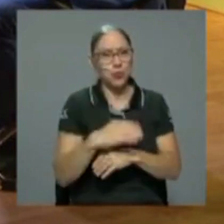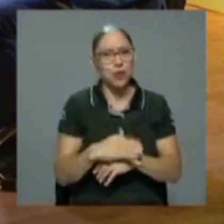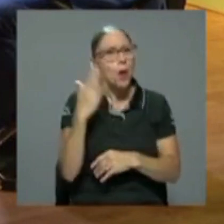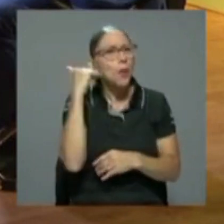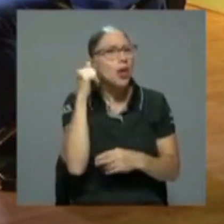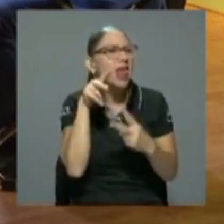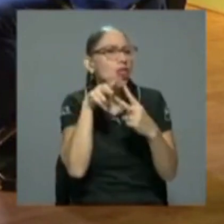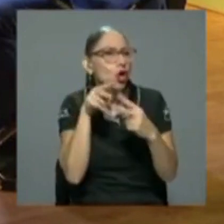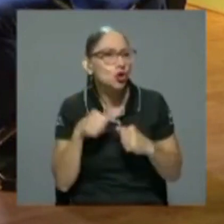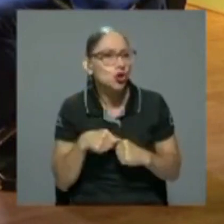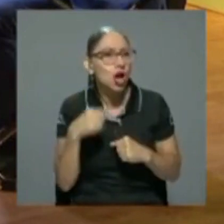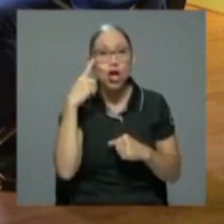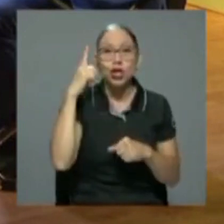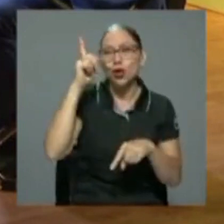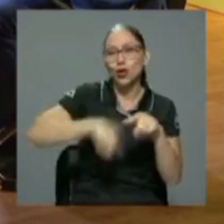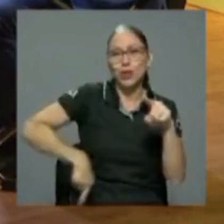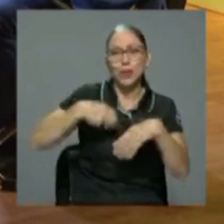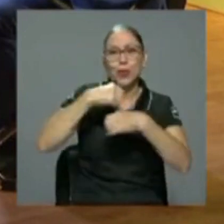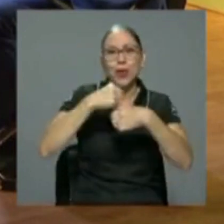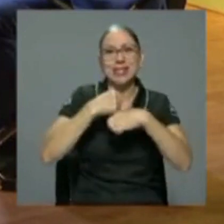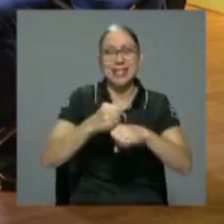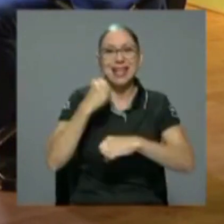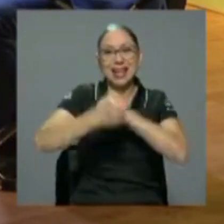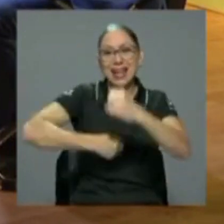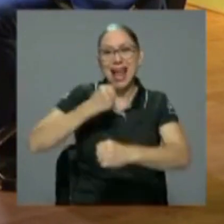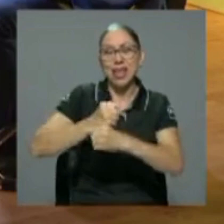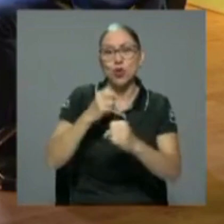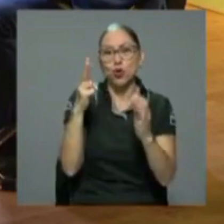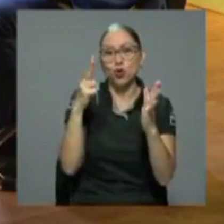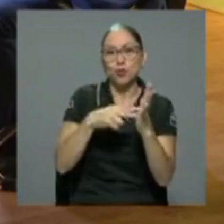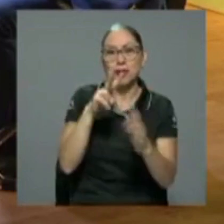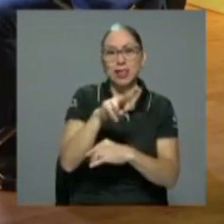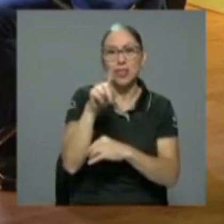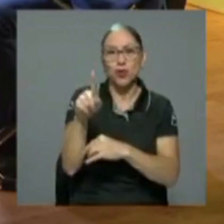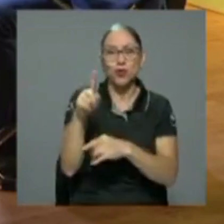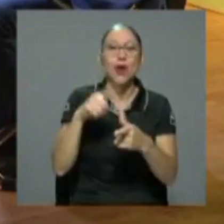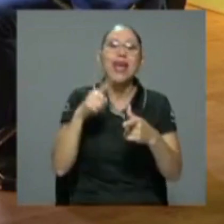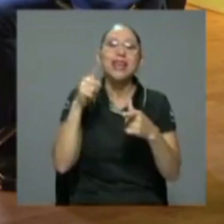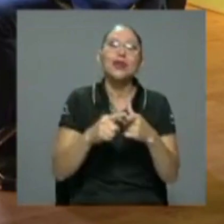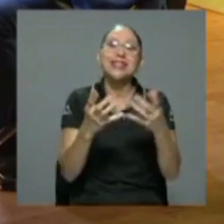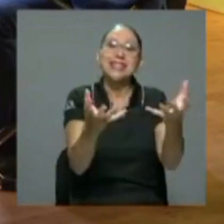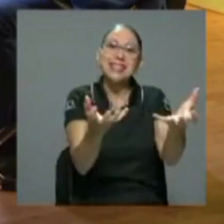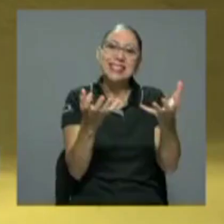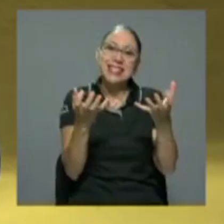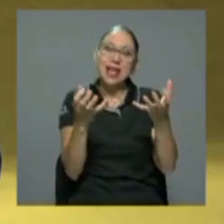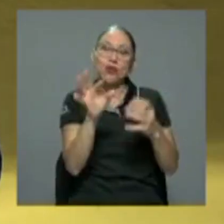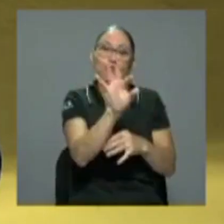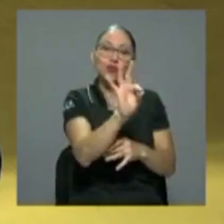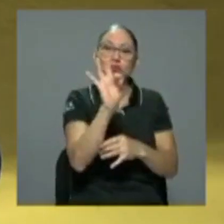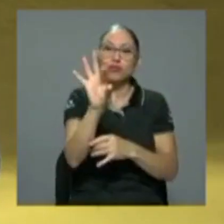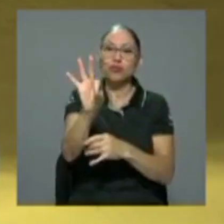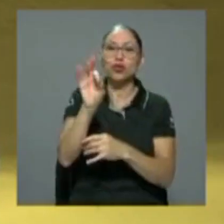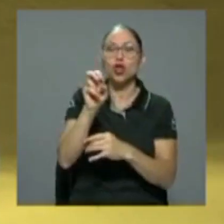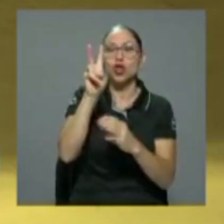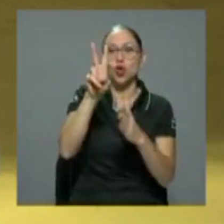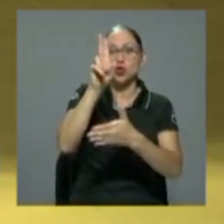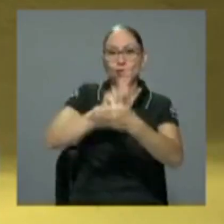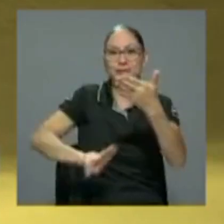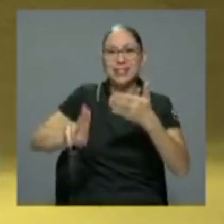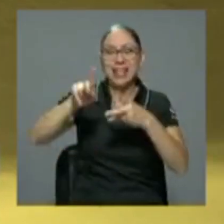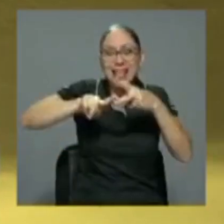2021, quisieron reunir 2 universidades en la, digamos, reapertura de la